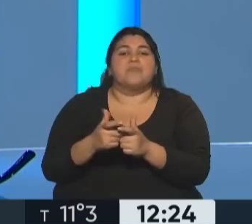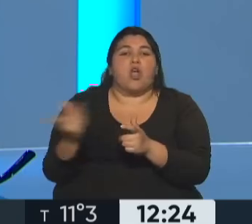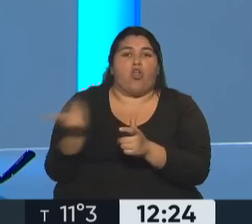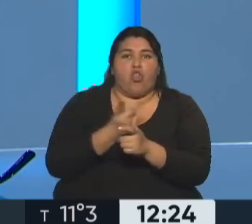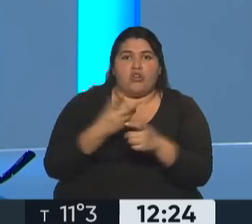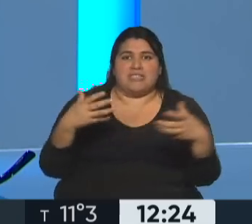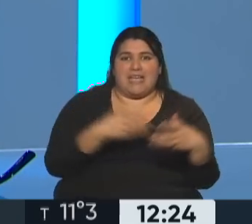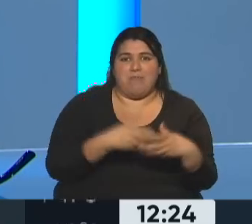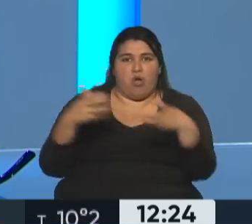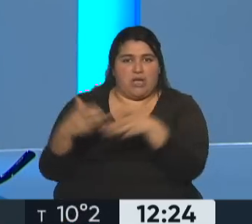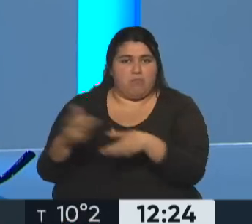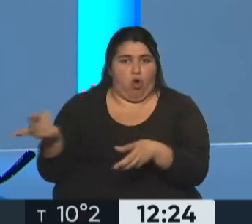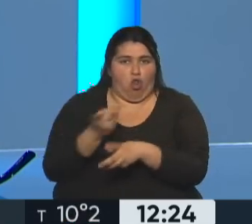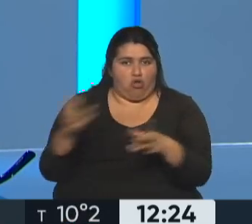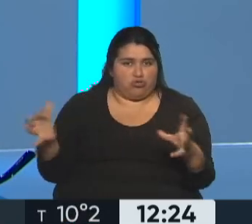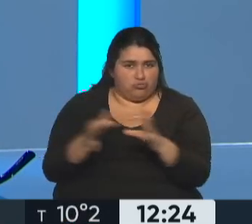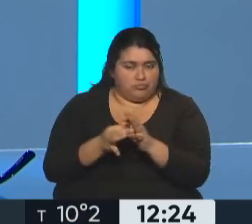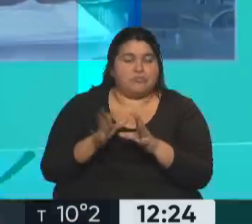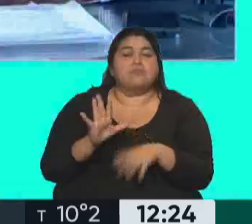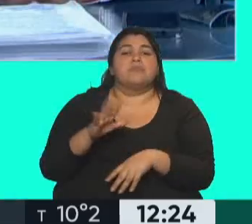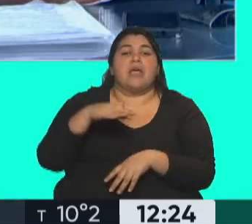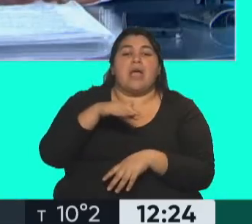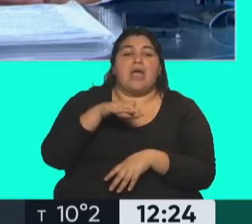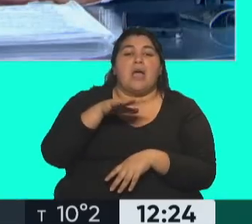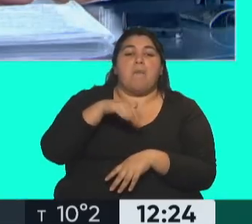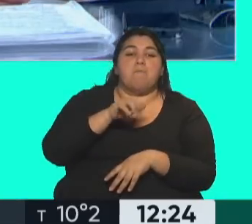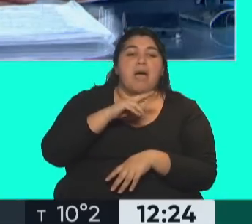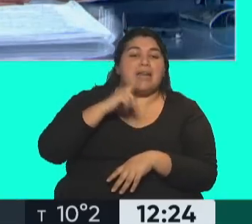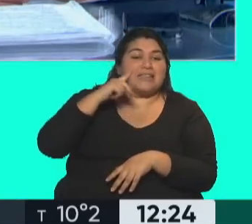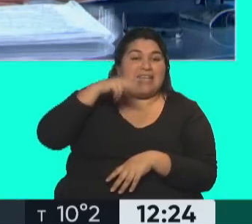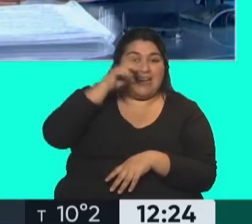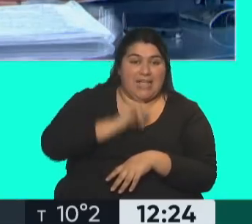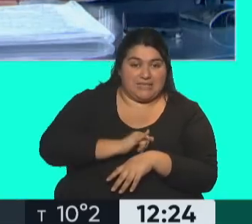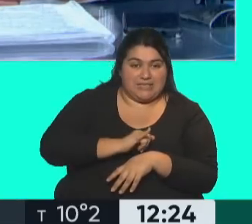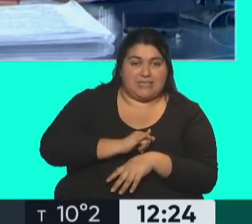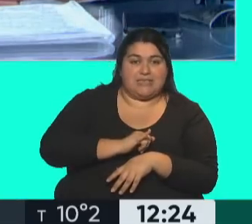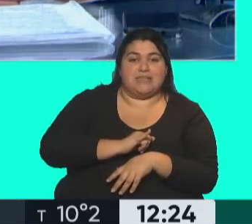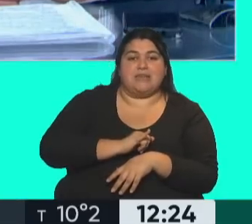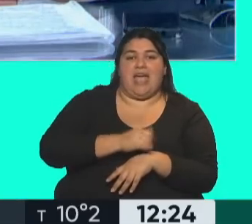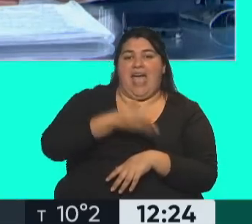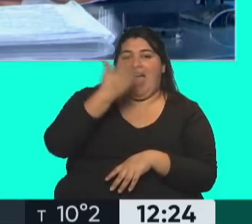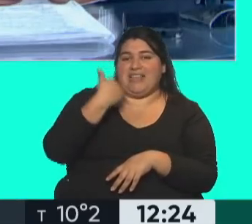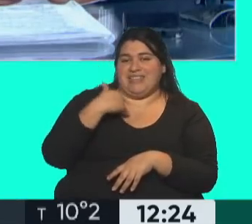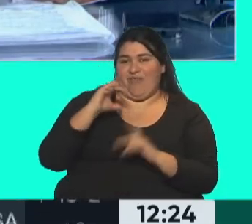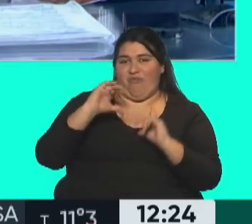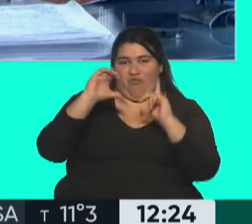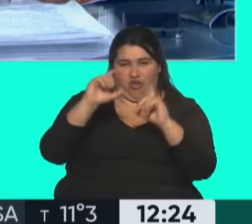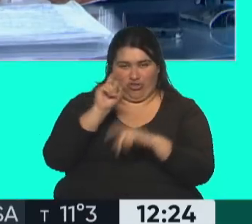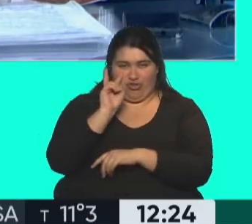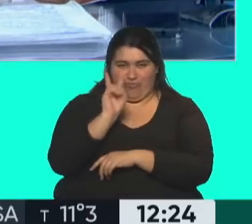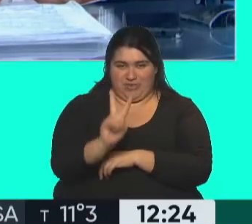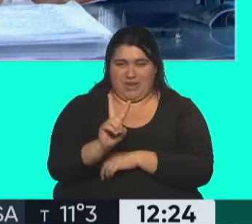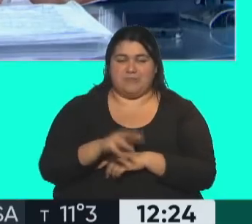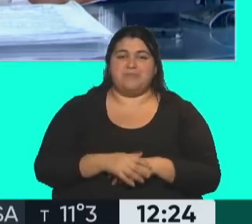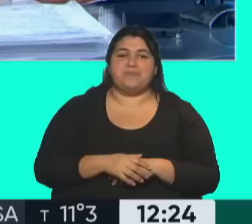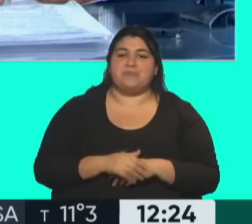equipos que comen encabezaba darío martínez hasta ahora se llega la energía la foto que se ve en